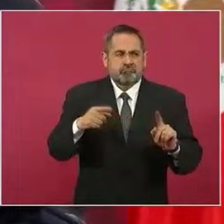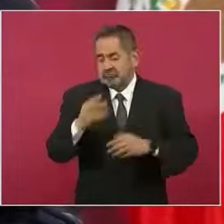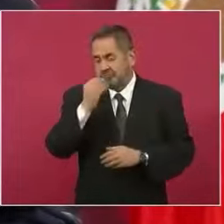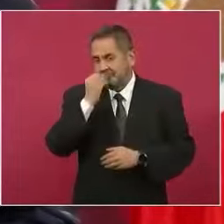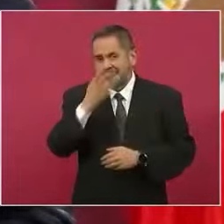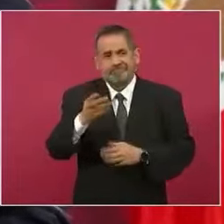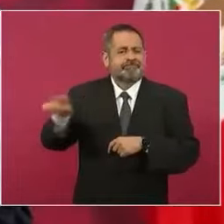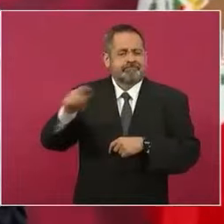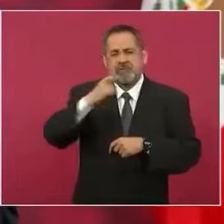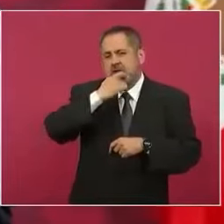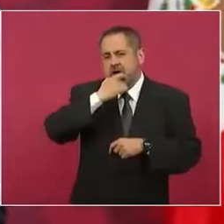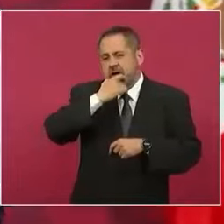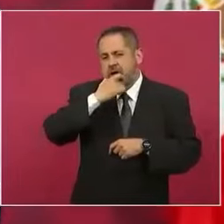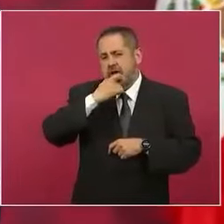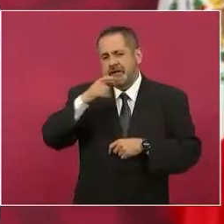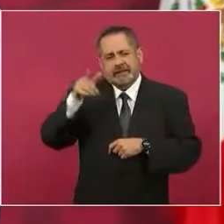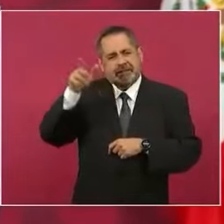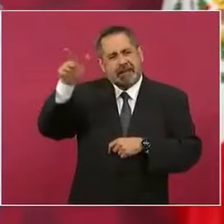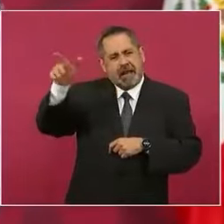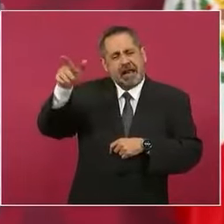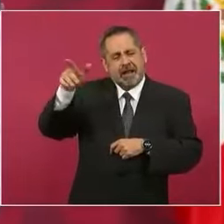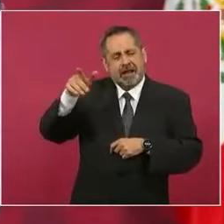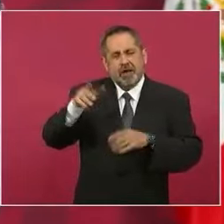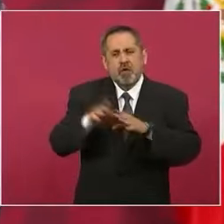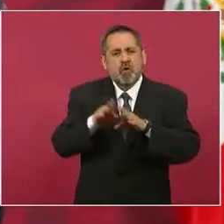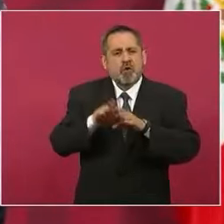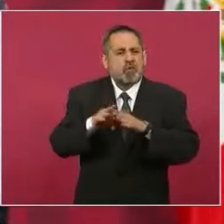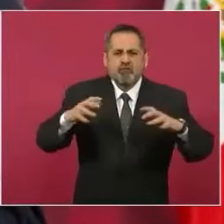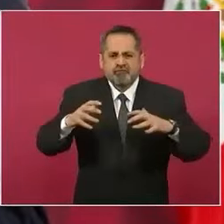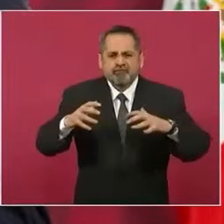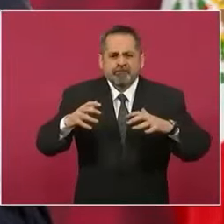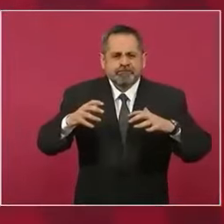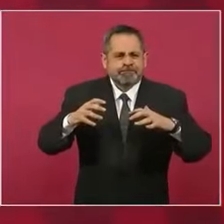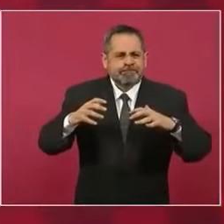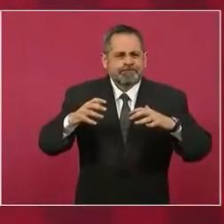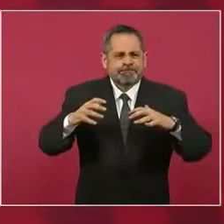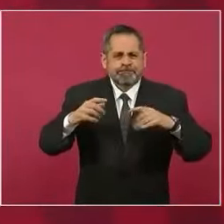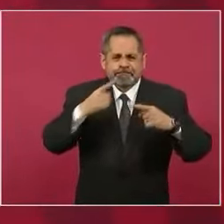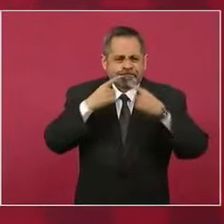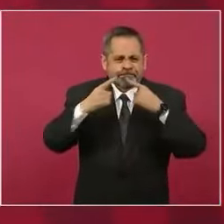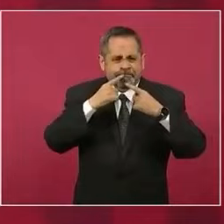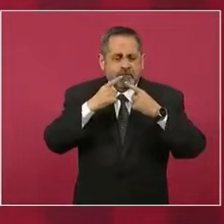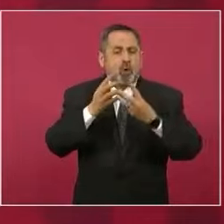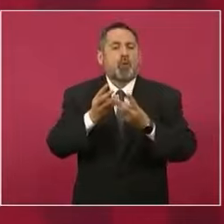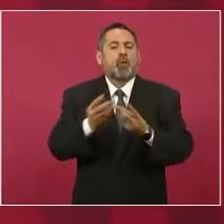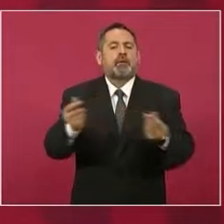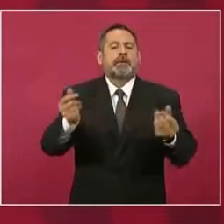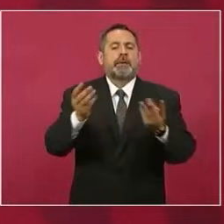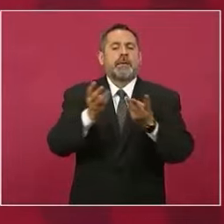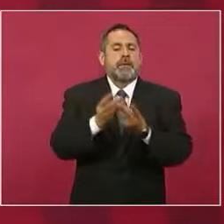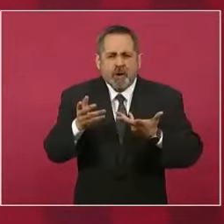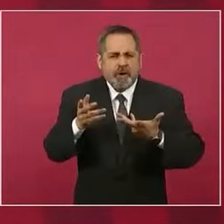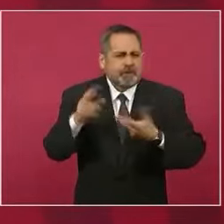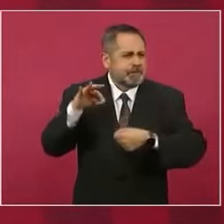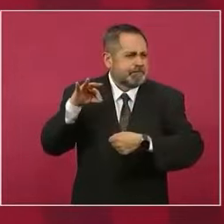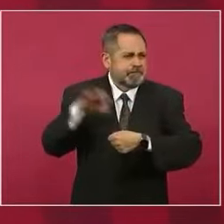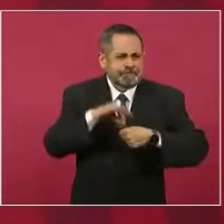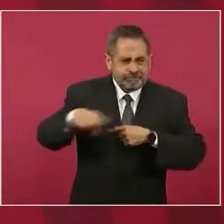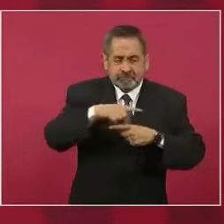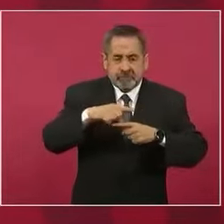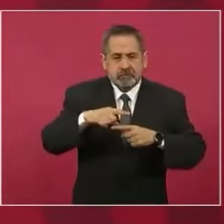Algo muy importante, la forma como se resuelven asuntos, se